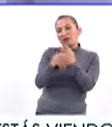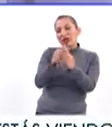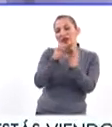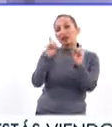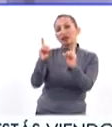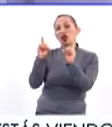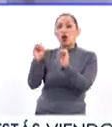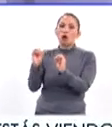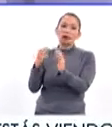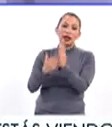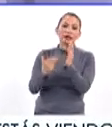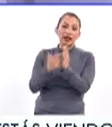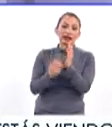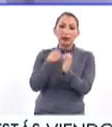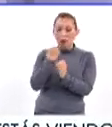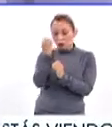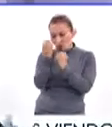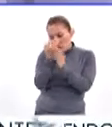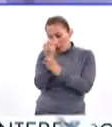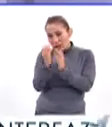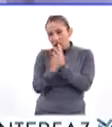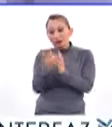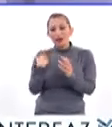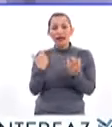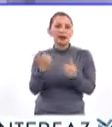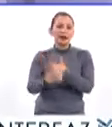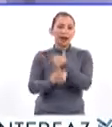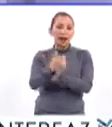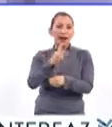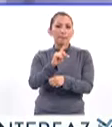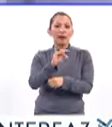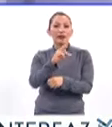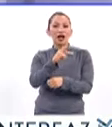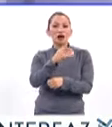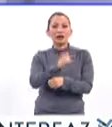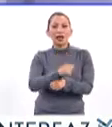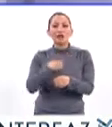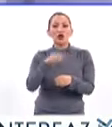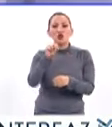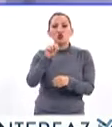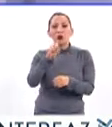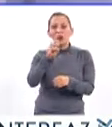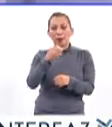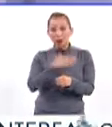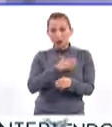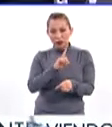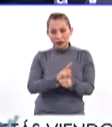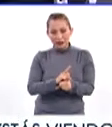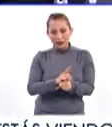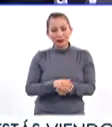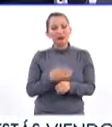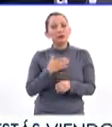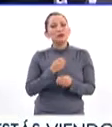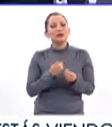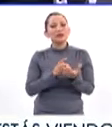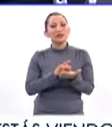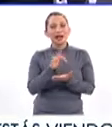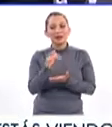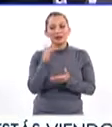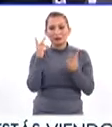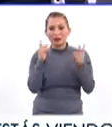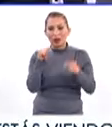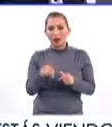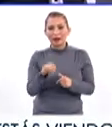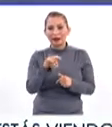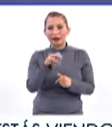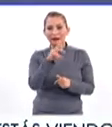de didáctica e innovaciones tecnológicas de la carrera de pedagogía de la Universidad Nacional Autónoma de México. Muy buenos días, doctora. Muchísimas gracias por estar con